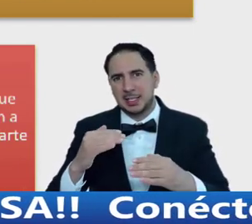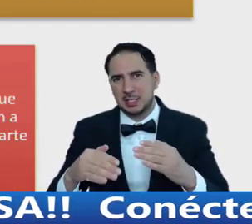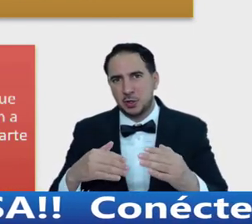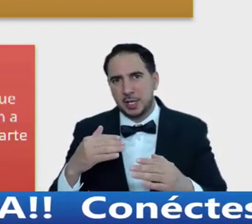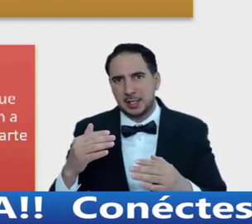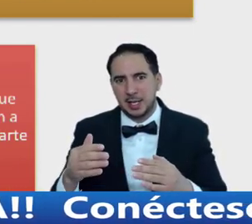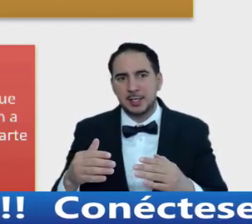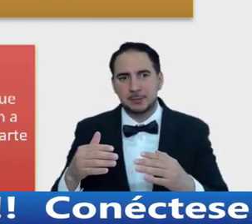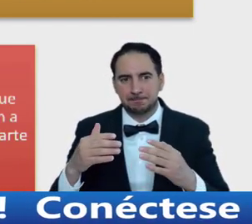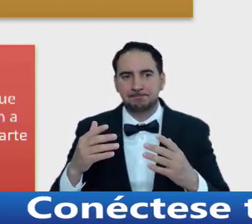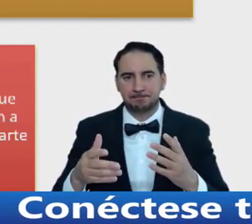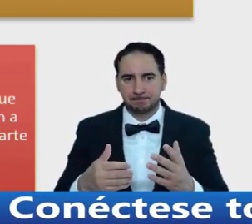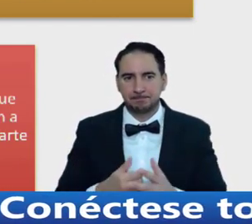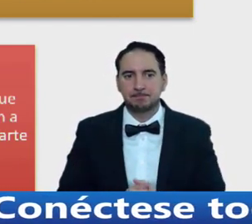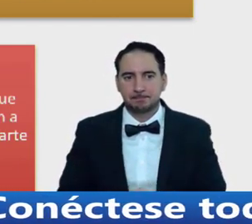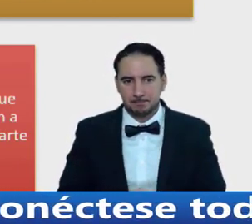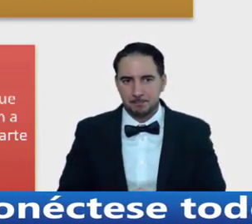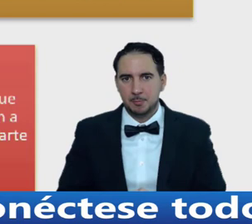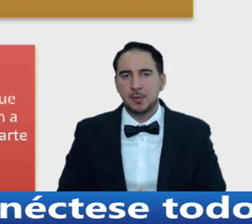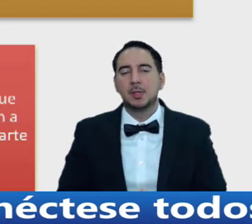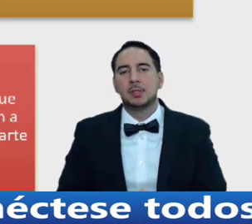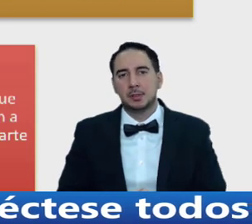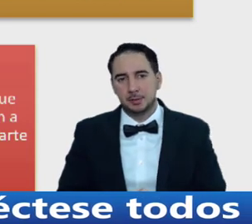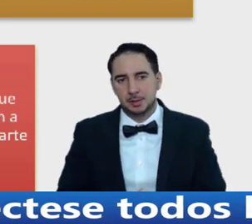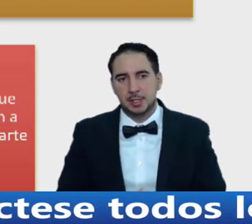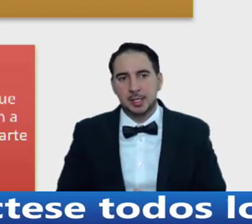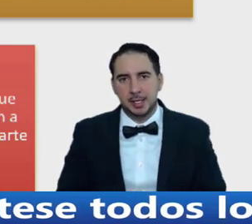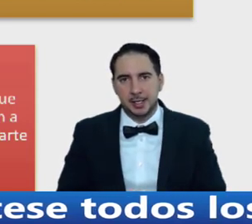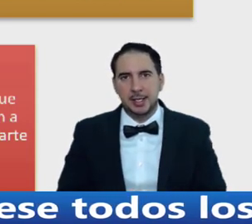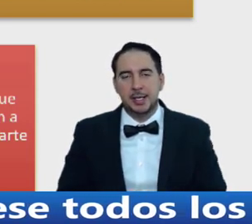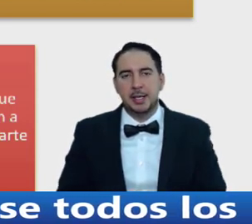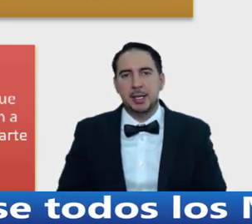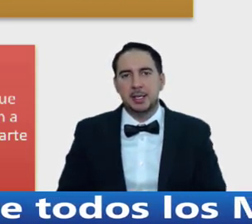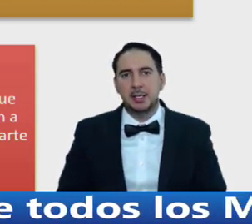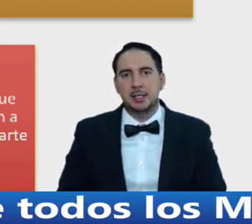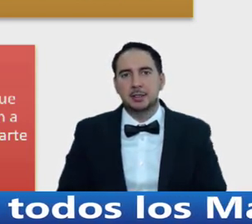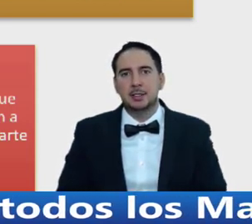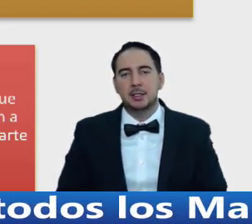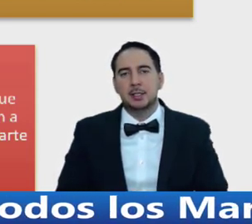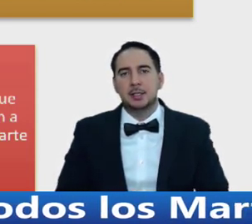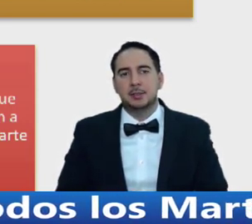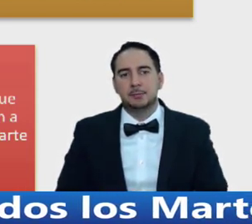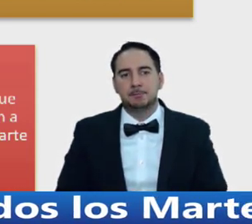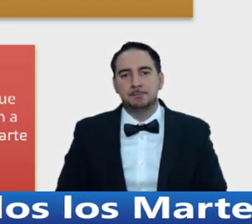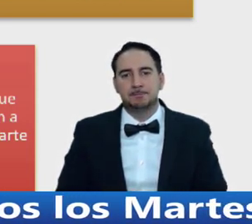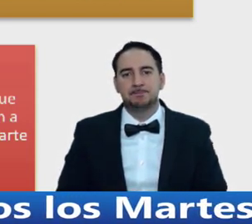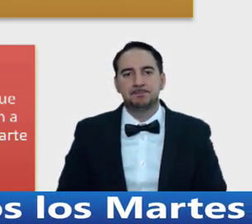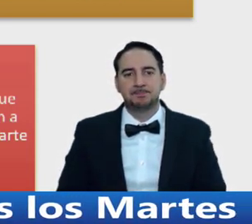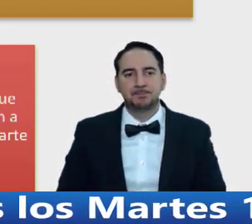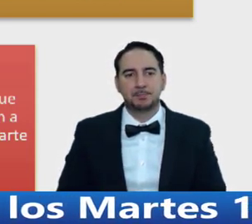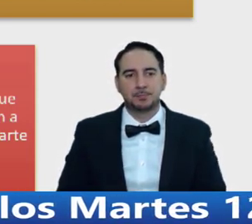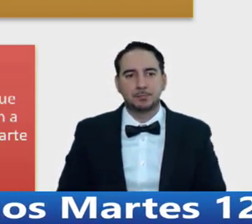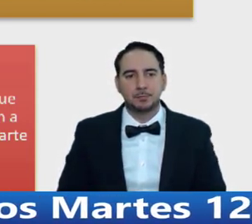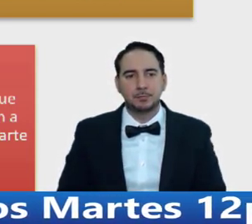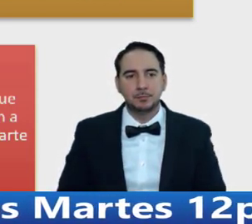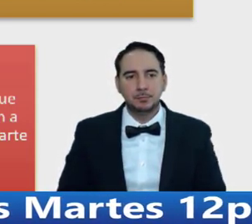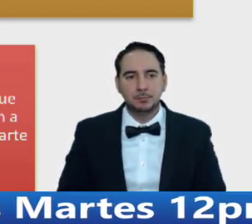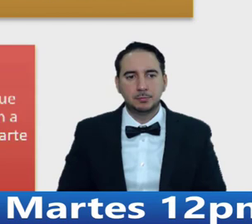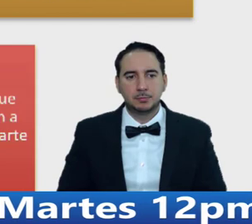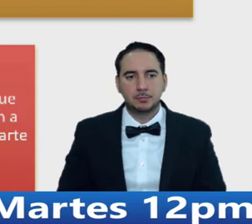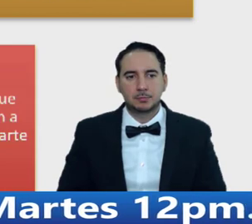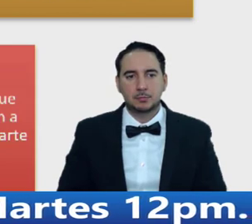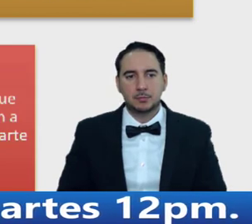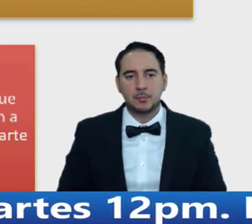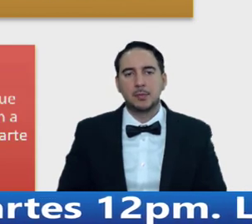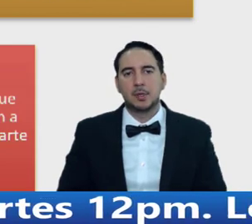depende de las cosas. treinta para ellos y el treinta para ti si hay unas calculaciones. Pero bueno, como todo en la vida hay un saludo que se puede pagar